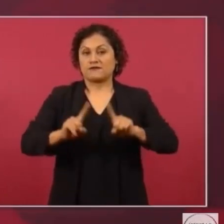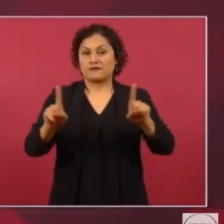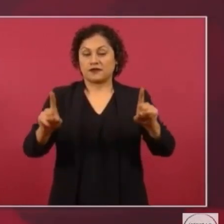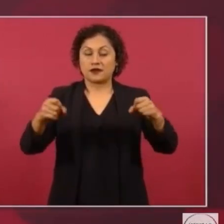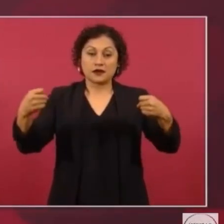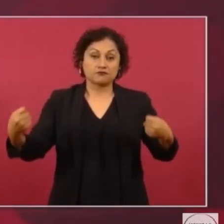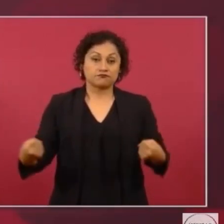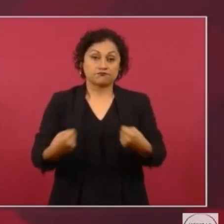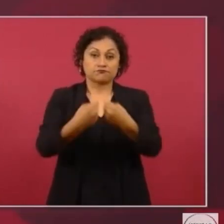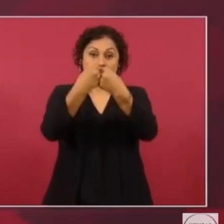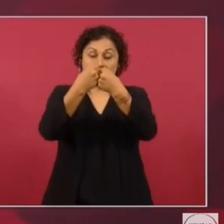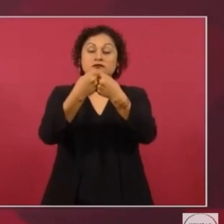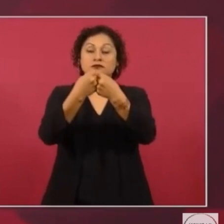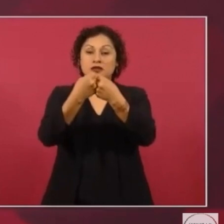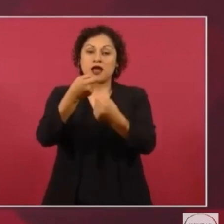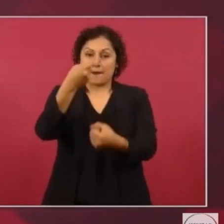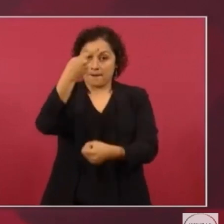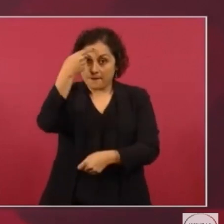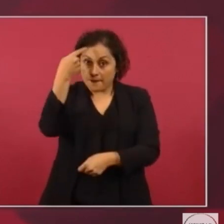contrapuestos de nación.